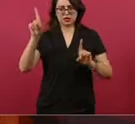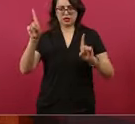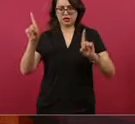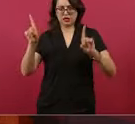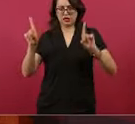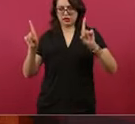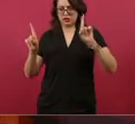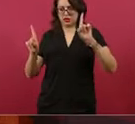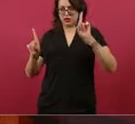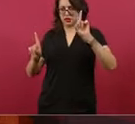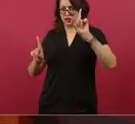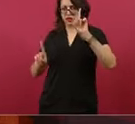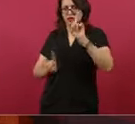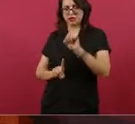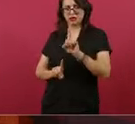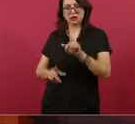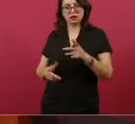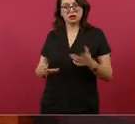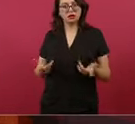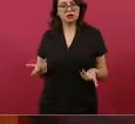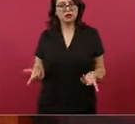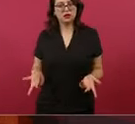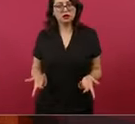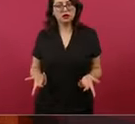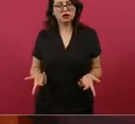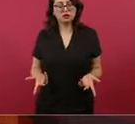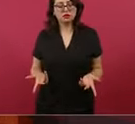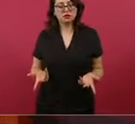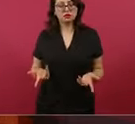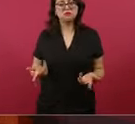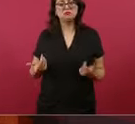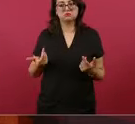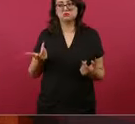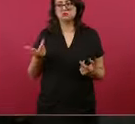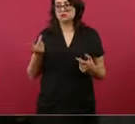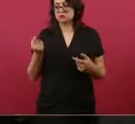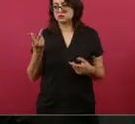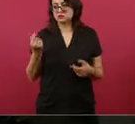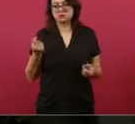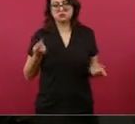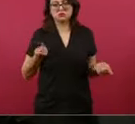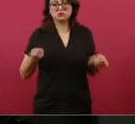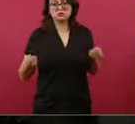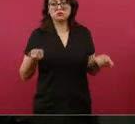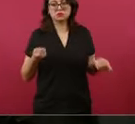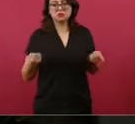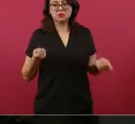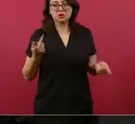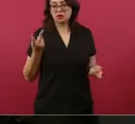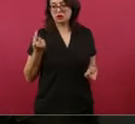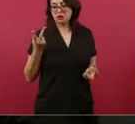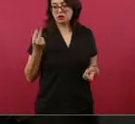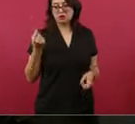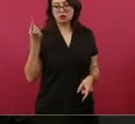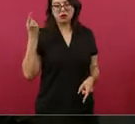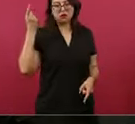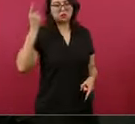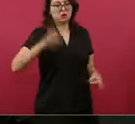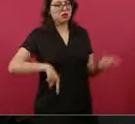Era un rehén de los medios y sobre todo de